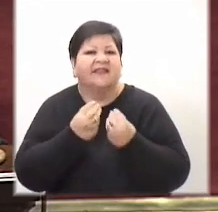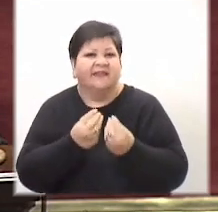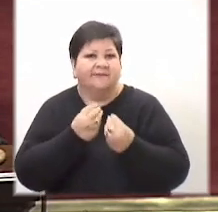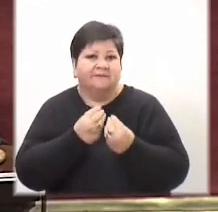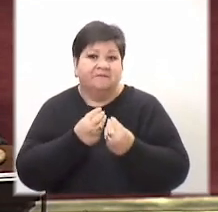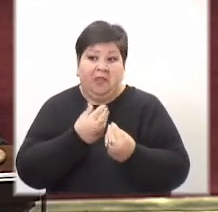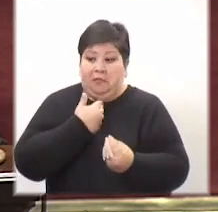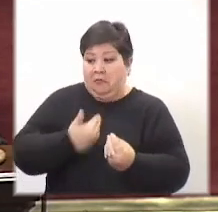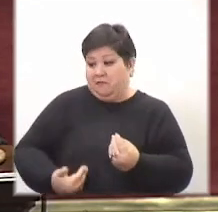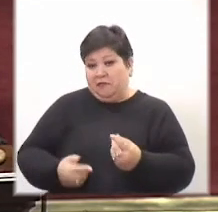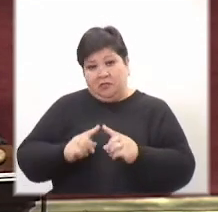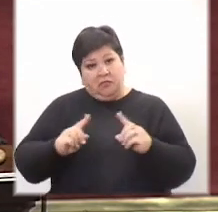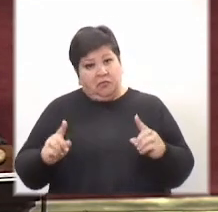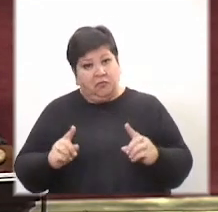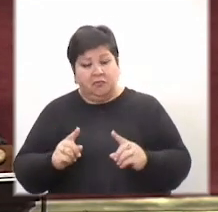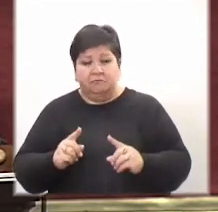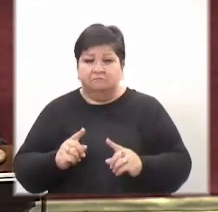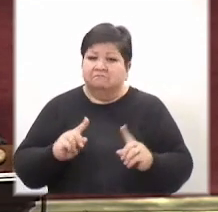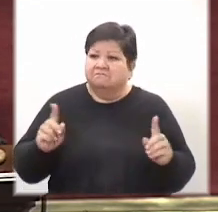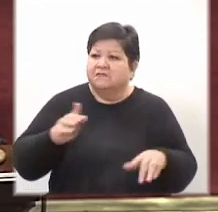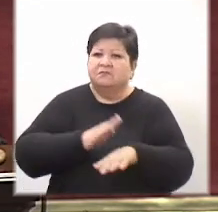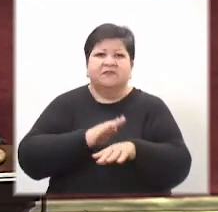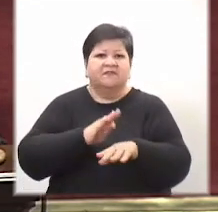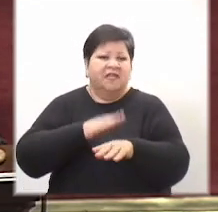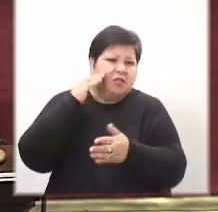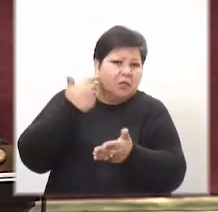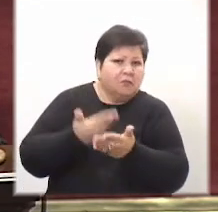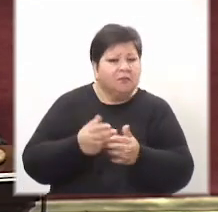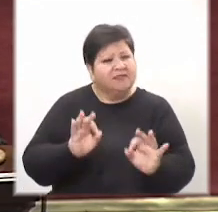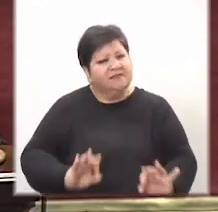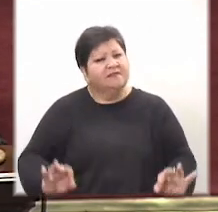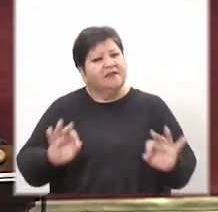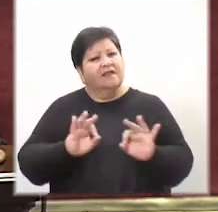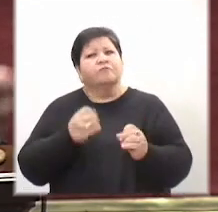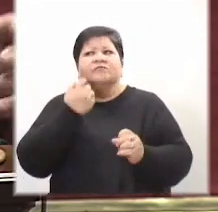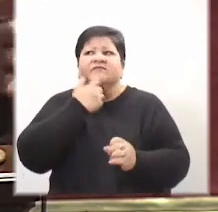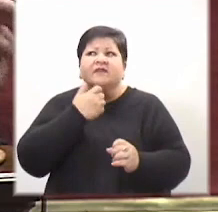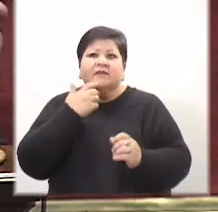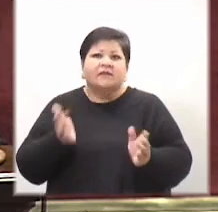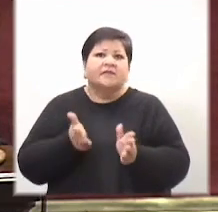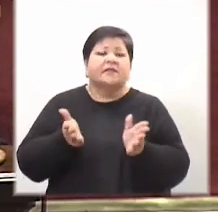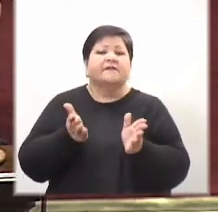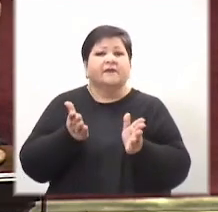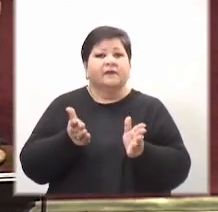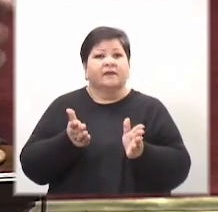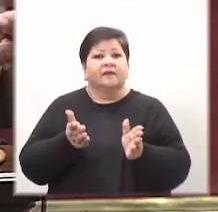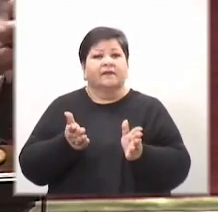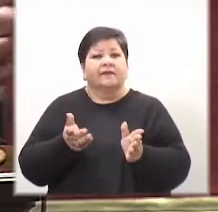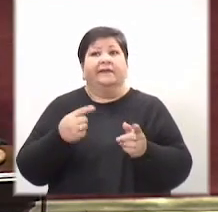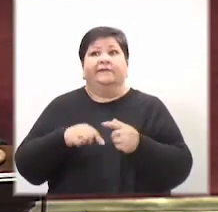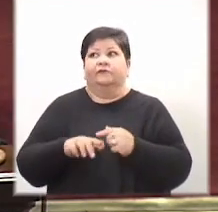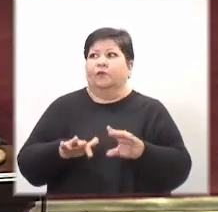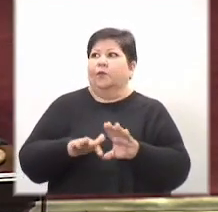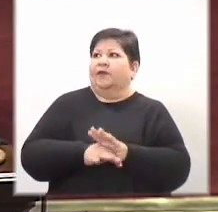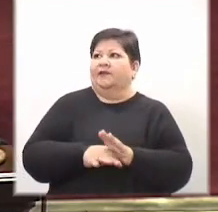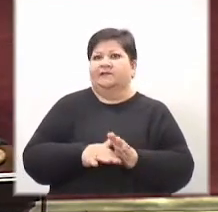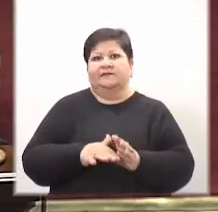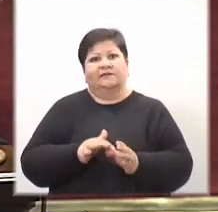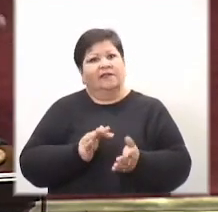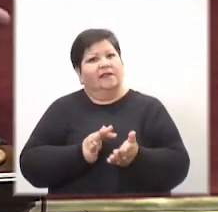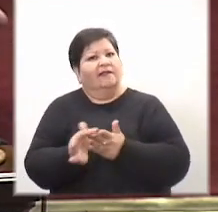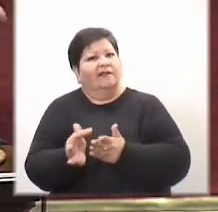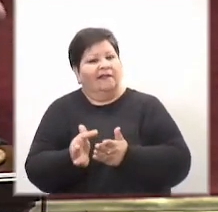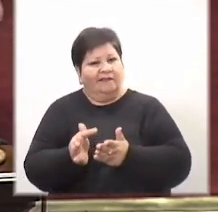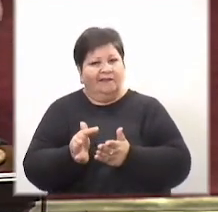ellos no son gobiernos, no les correspondería realizar propuesta alguna por falta de iniciativa. Vaya muestra de coherencia y lealtad al